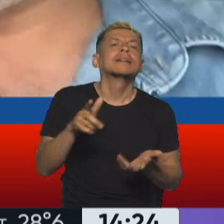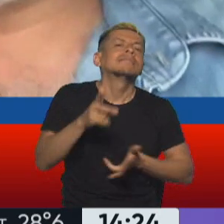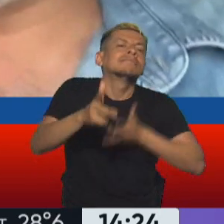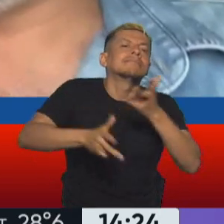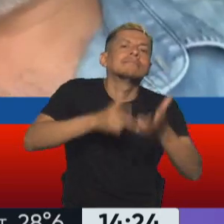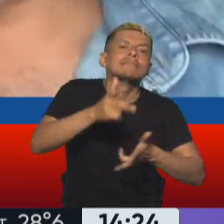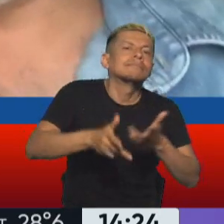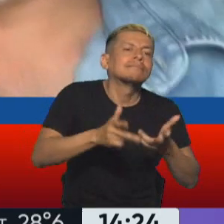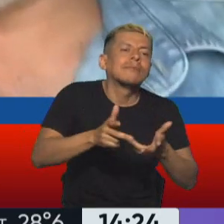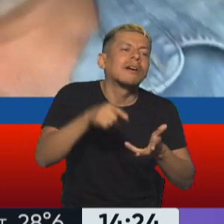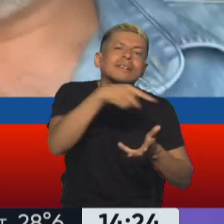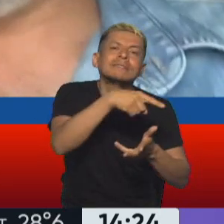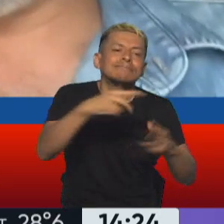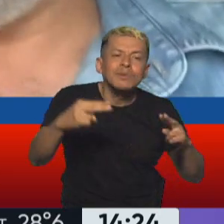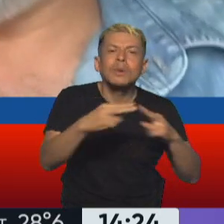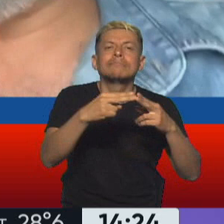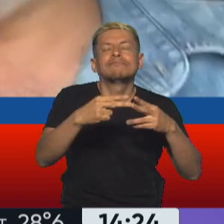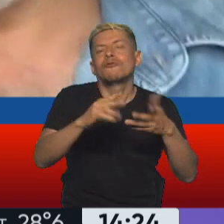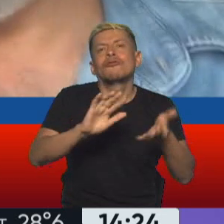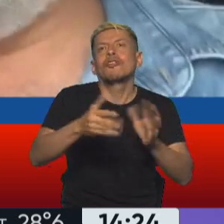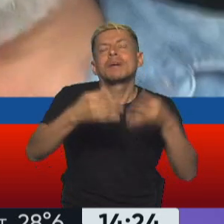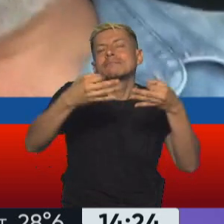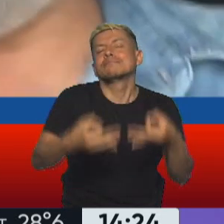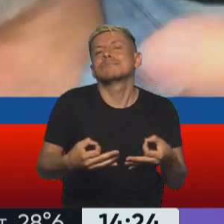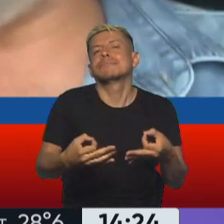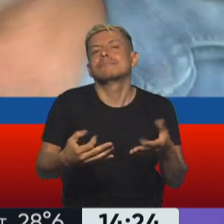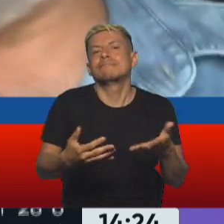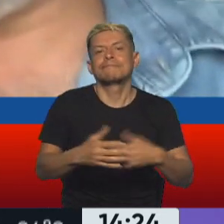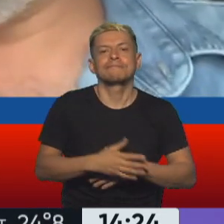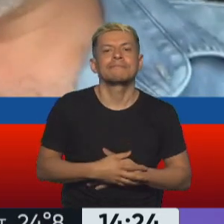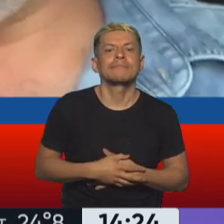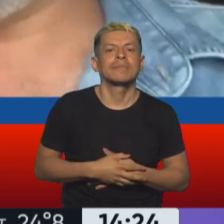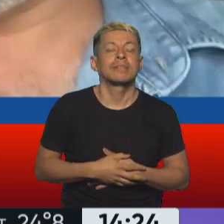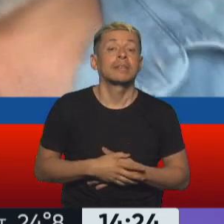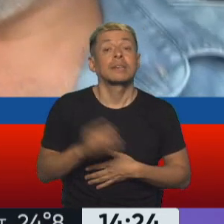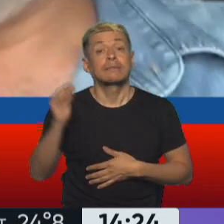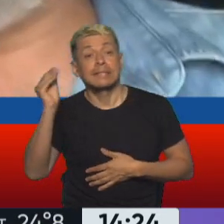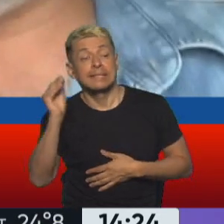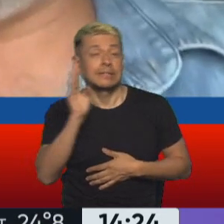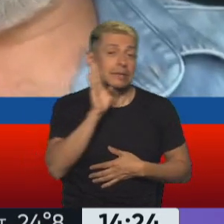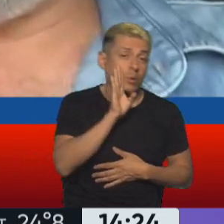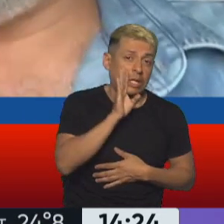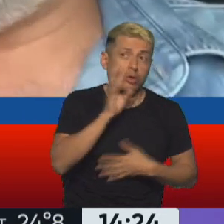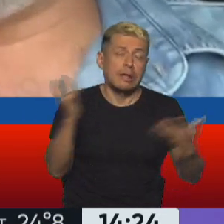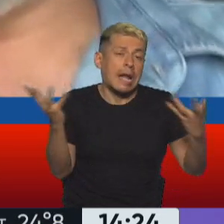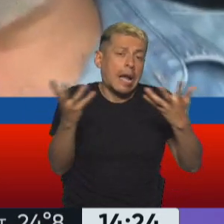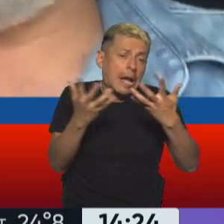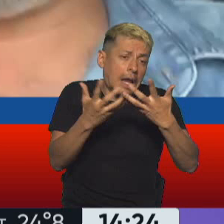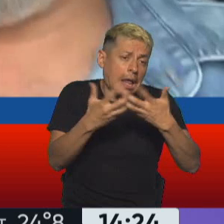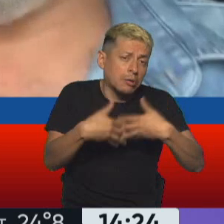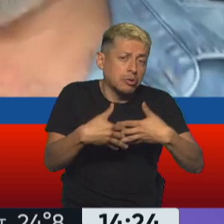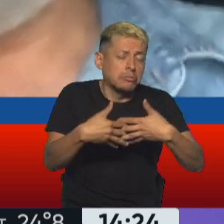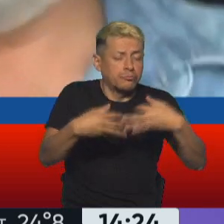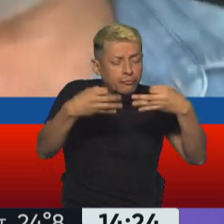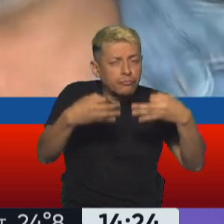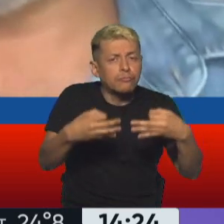este sentido protocolar de hacer que quizás un deshielo en la relación entre los dos, intentar hacer un poco